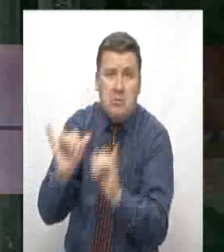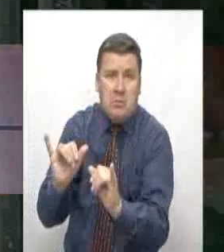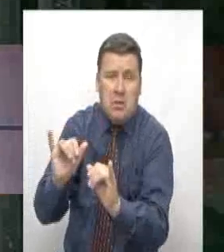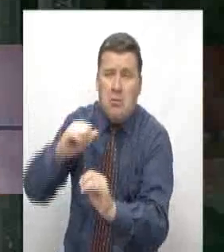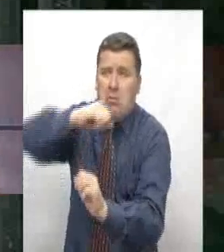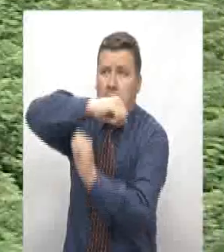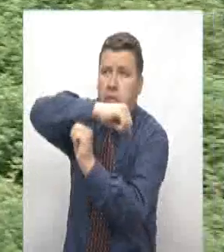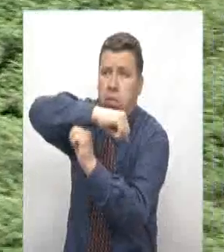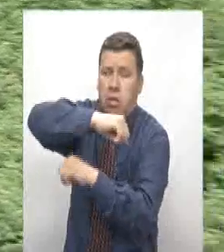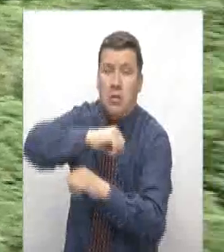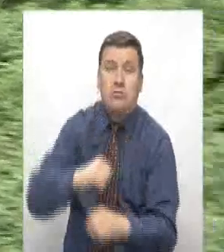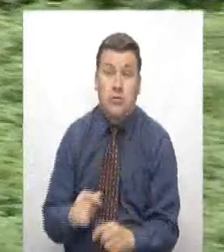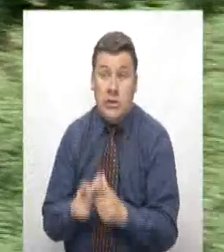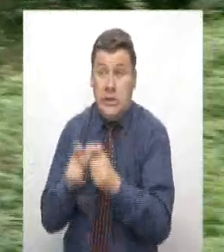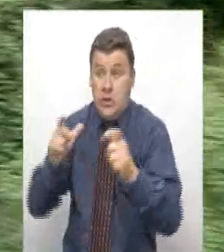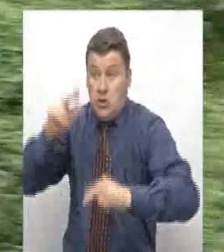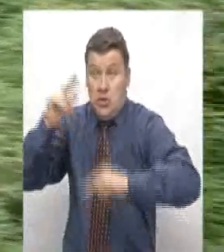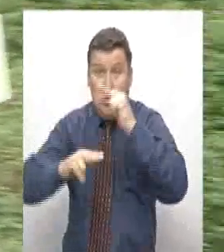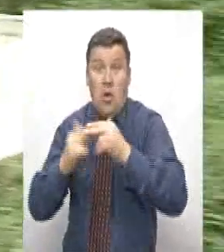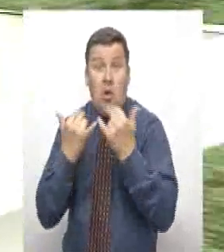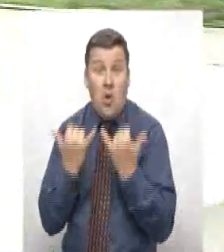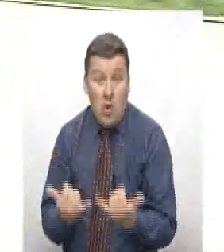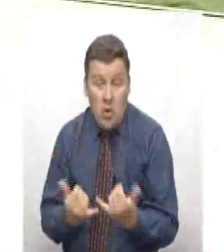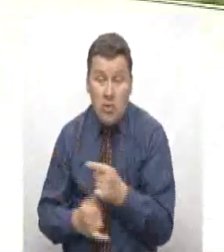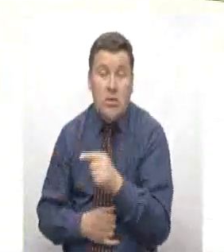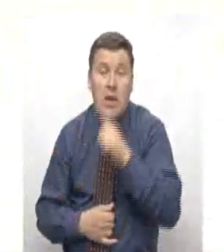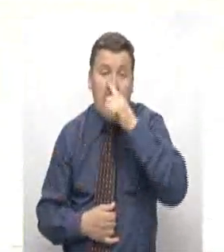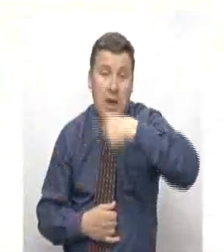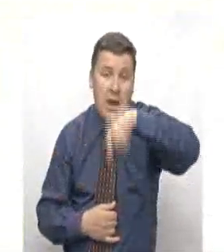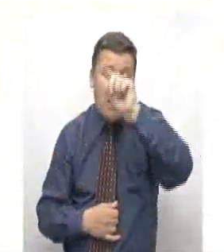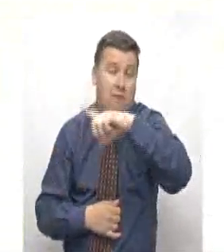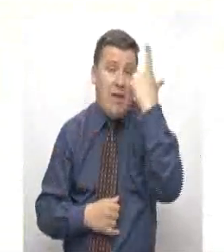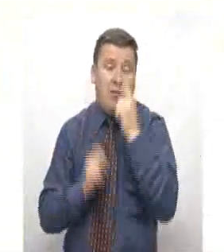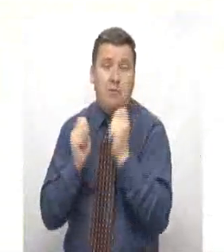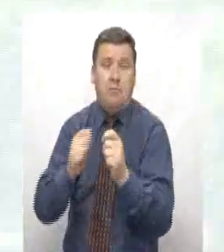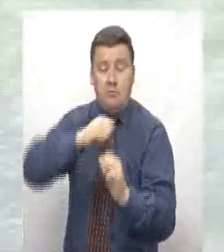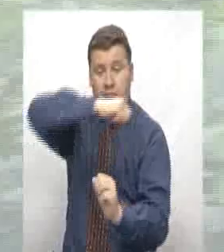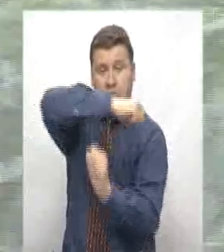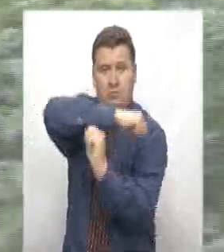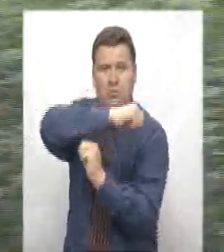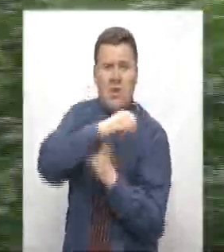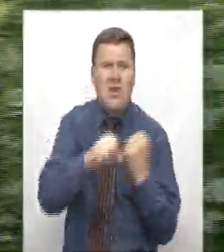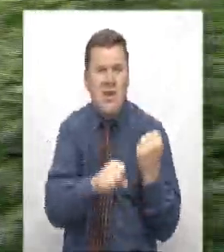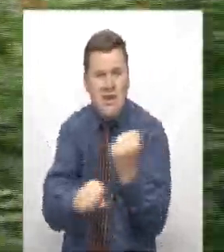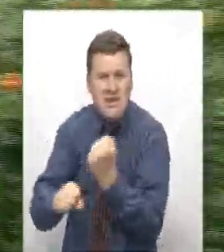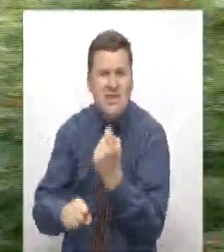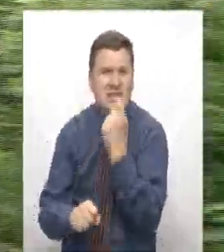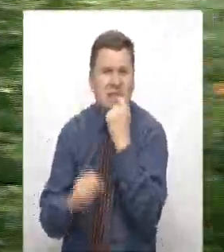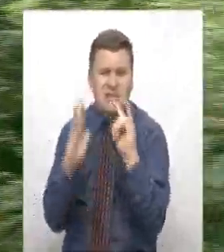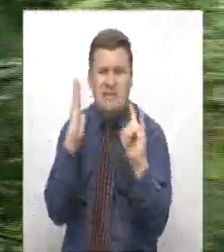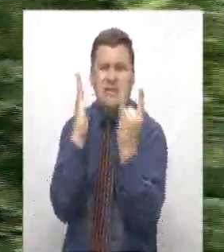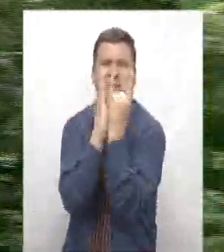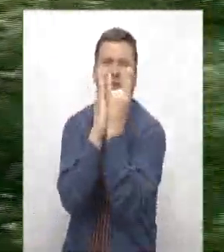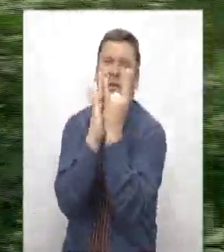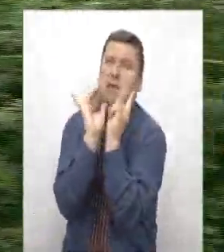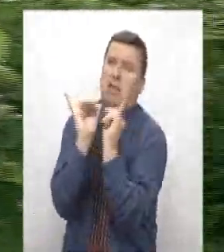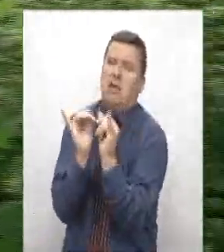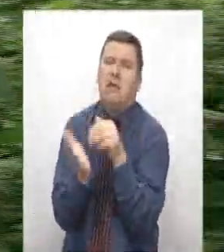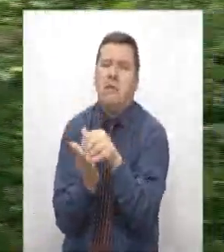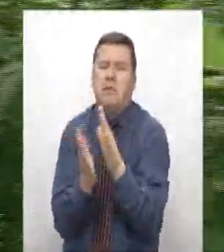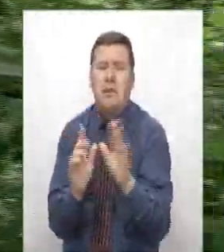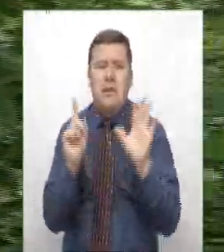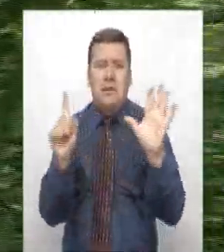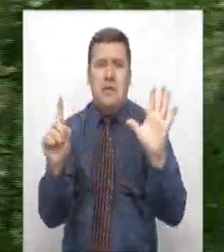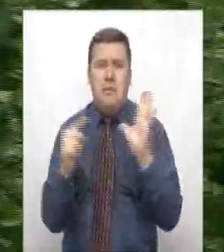caída totalmente. El megacolegio es hoy un gran elefante blanco. Su estructura de cemento, hierro y ladrillo, en la que se invirtieron